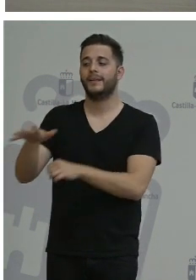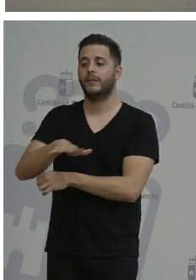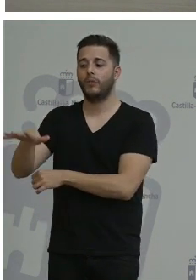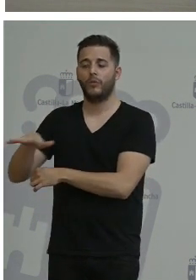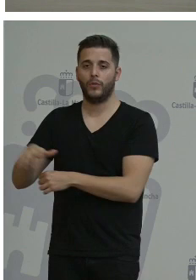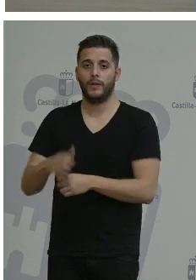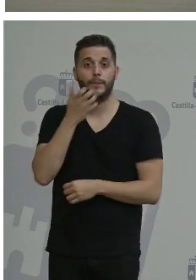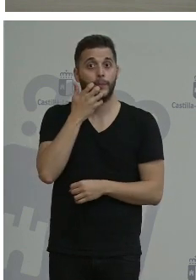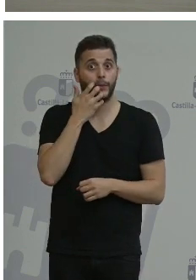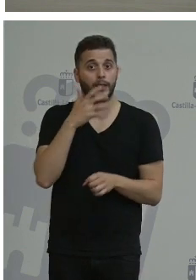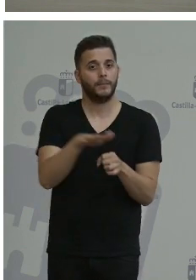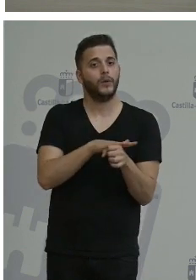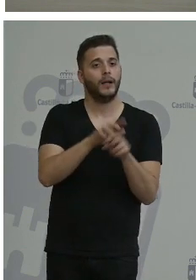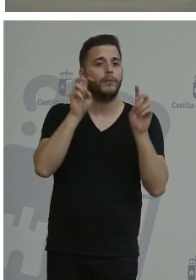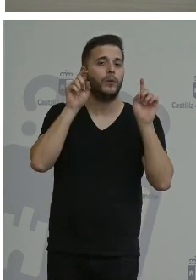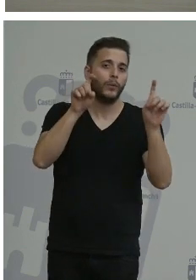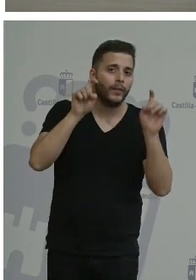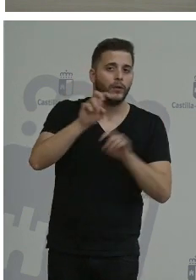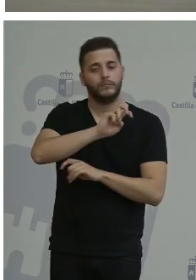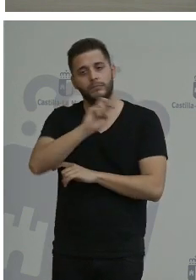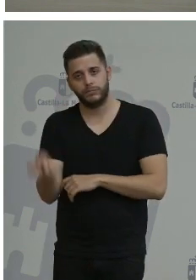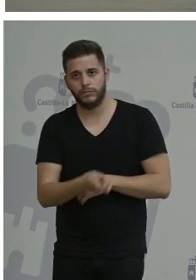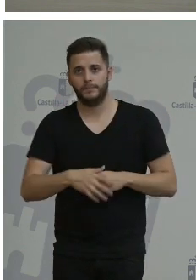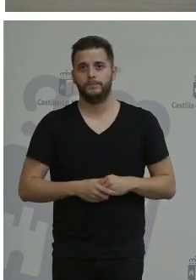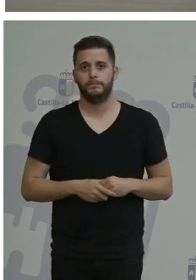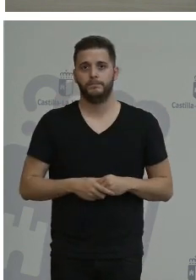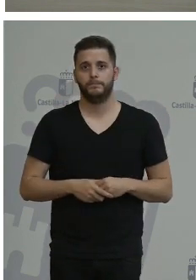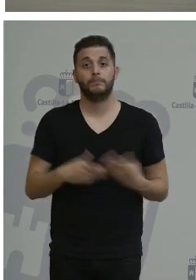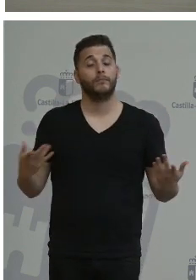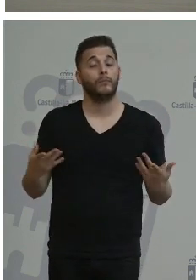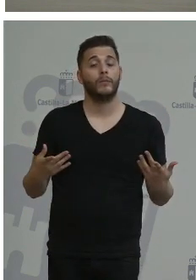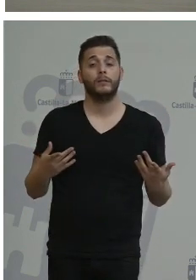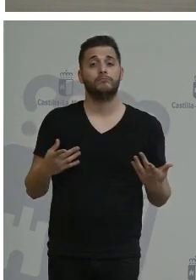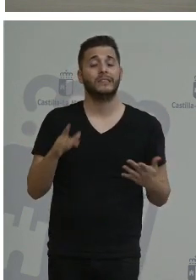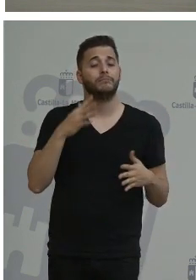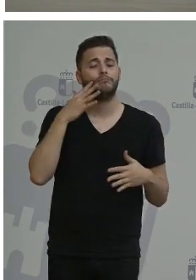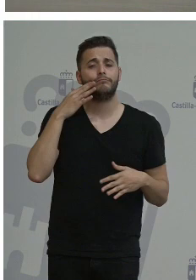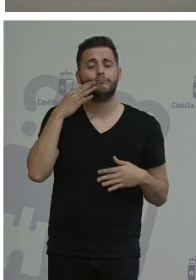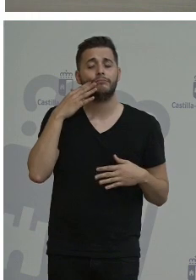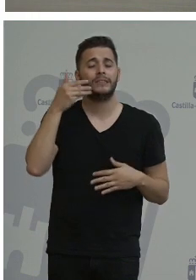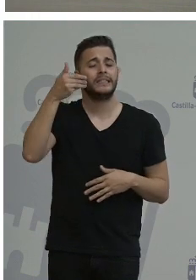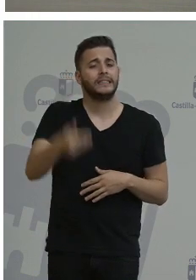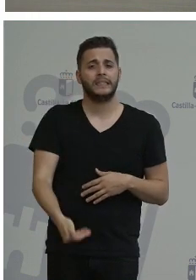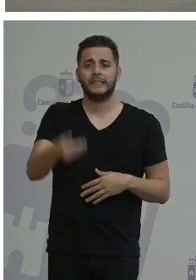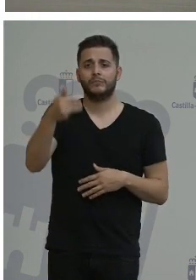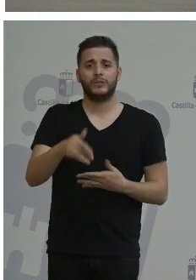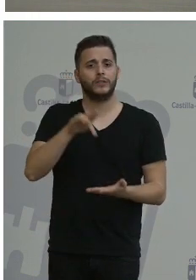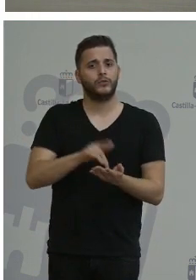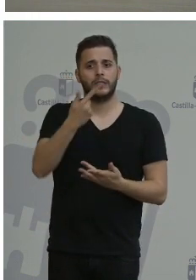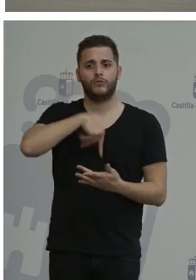por ejemplo, educación, etcétera. Dicho esto, lógicamente es absolutamente importante plantear una